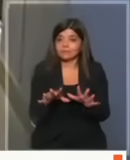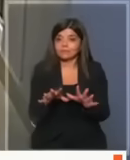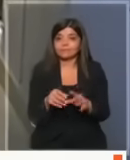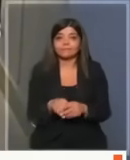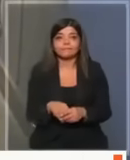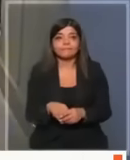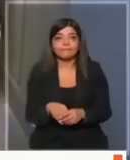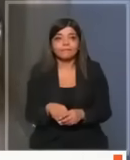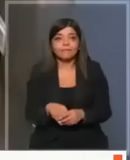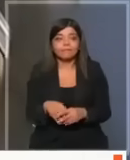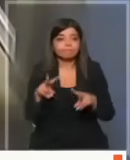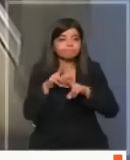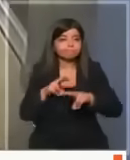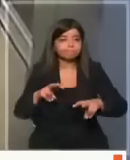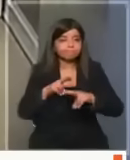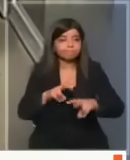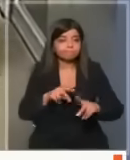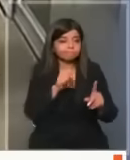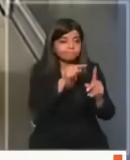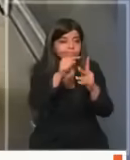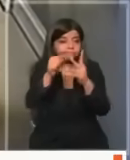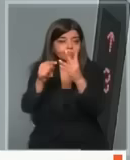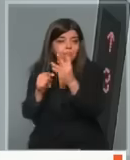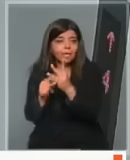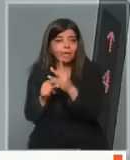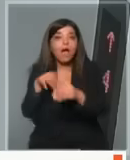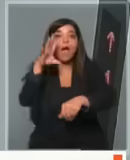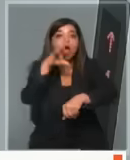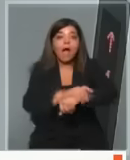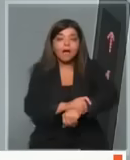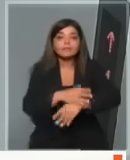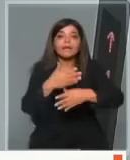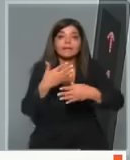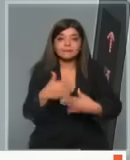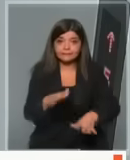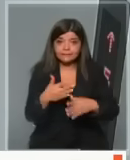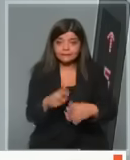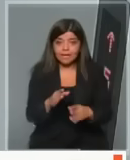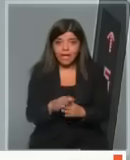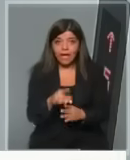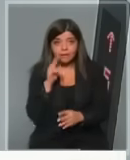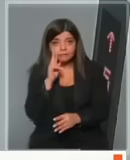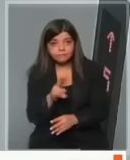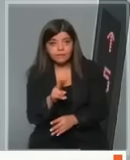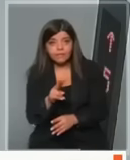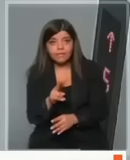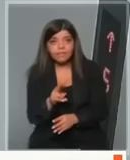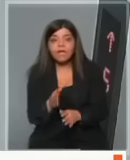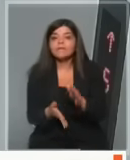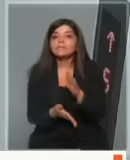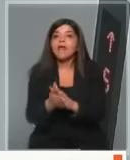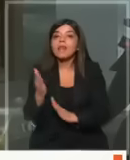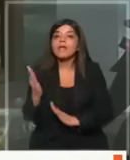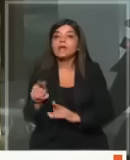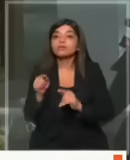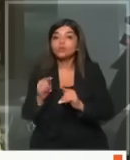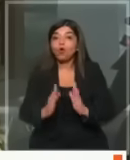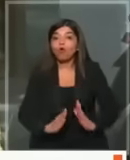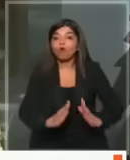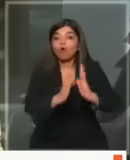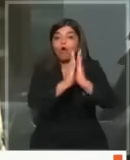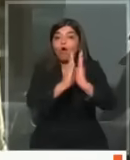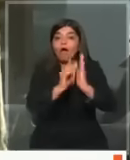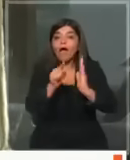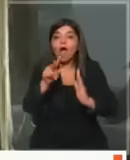Tras el rastreo que se hizo de los sujetos luego de ser detenidos, se les pudo posicionar saliendo así de este edificio que habitaban ese 8